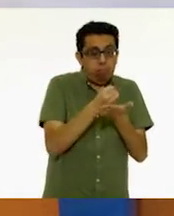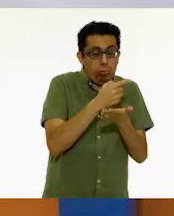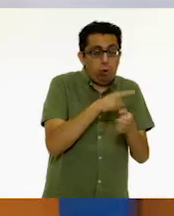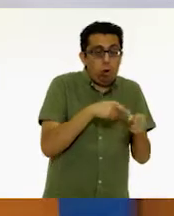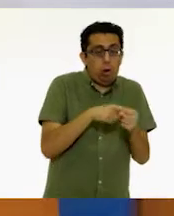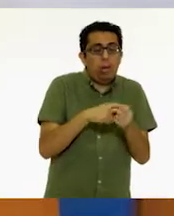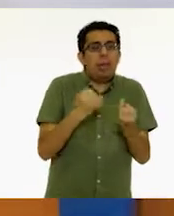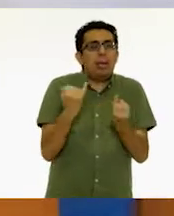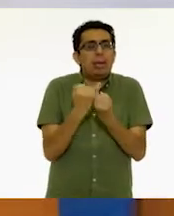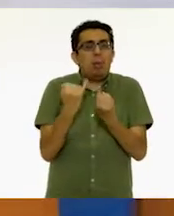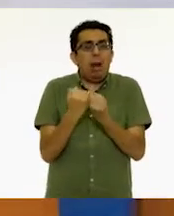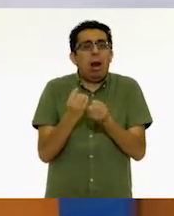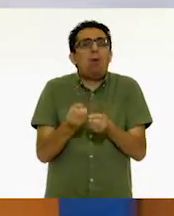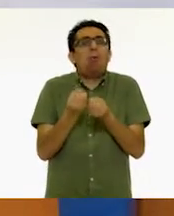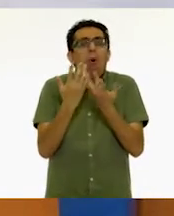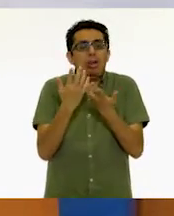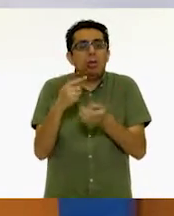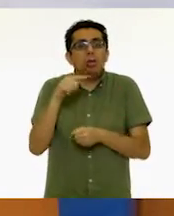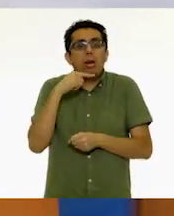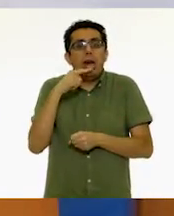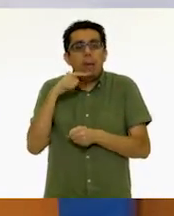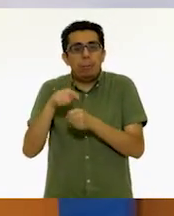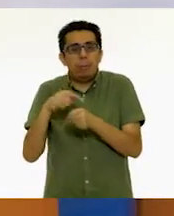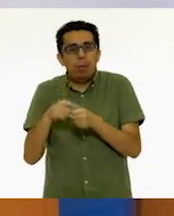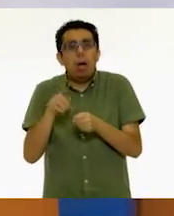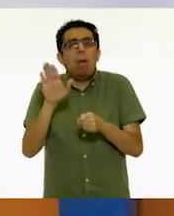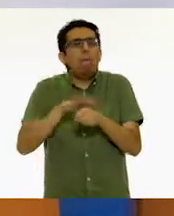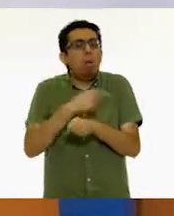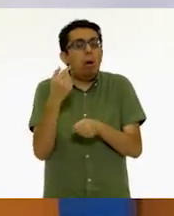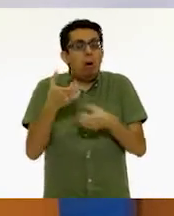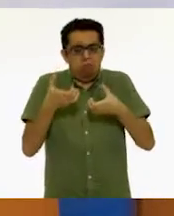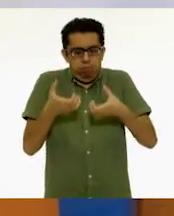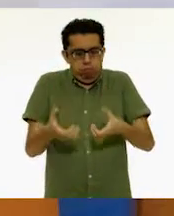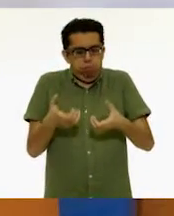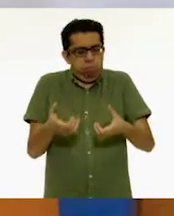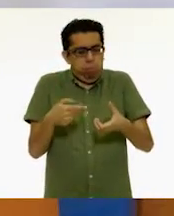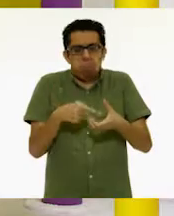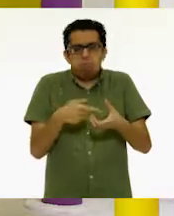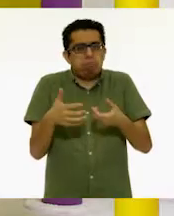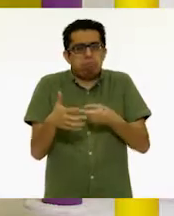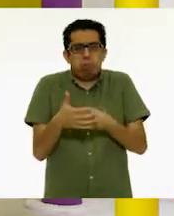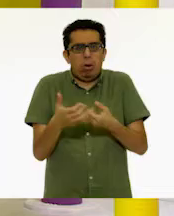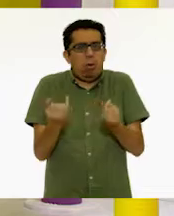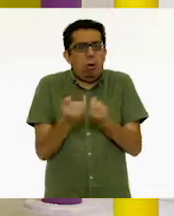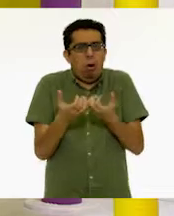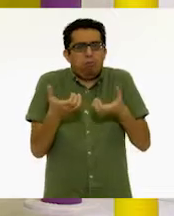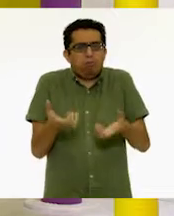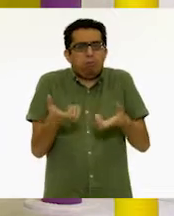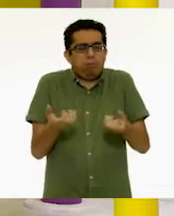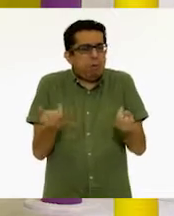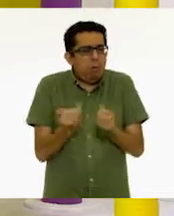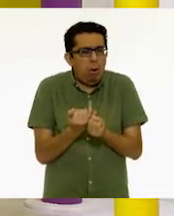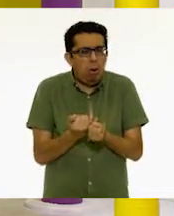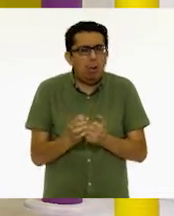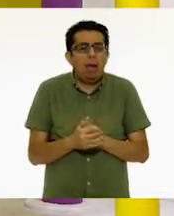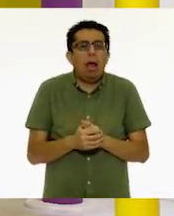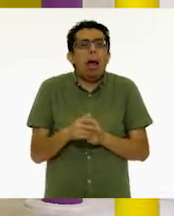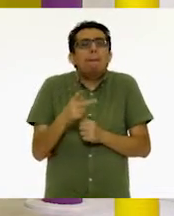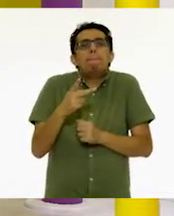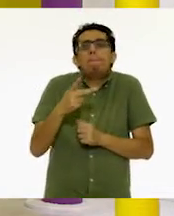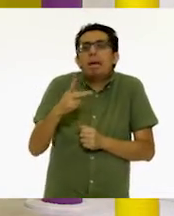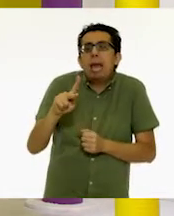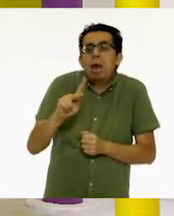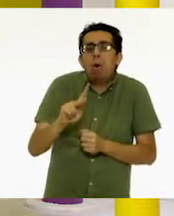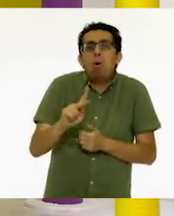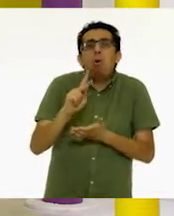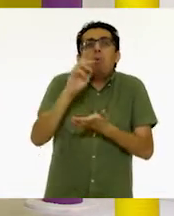porque cuando toma ambas colecciones con las manos se ven del mismo tamaño. Ah, pero eso es solo lo que